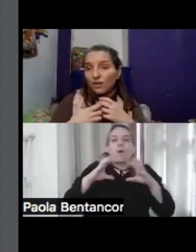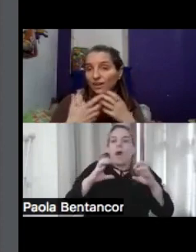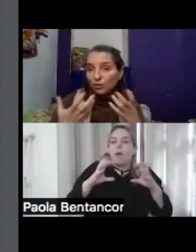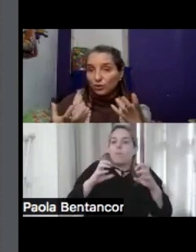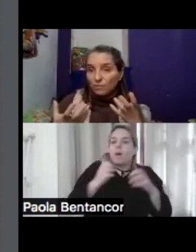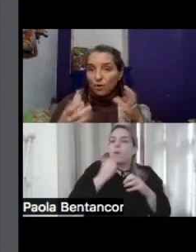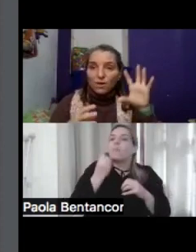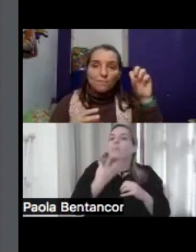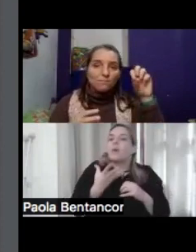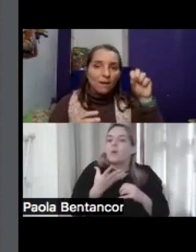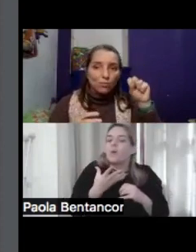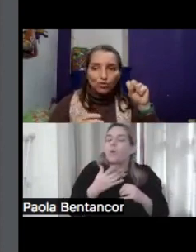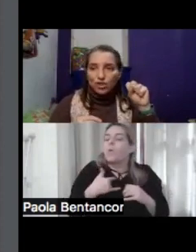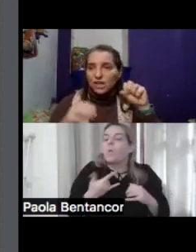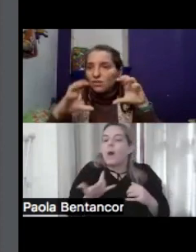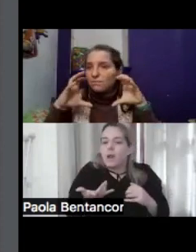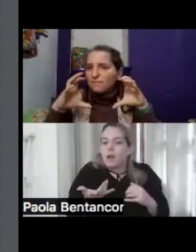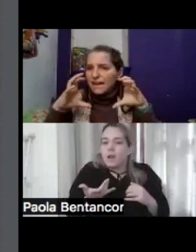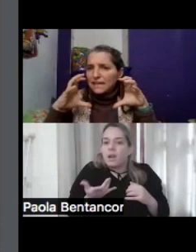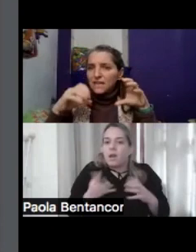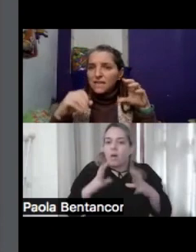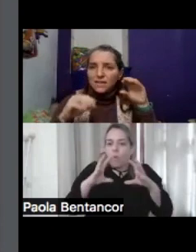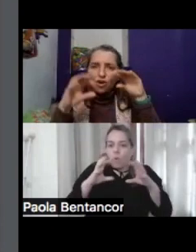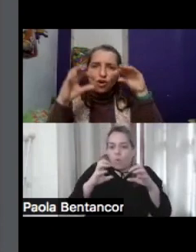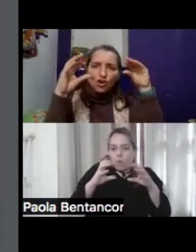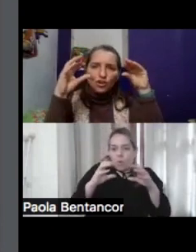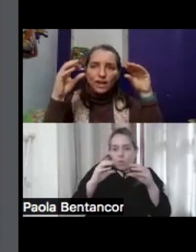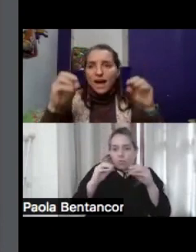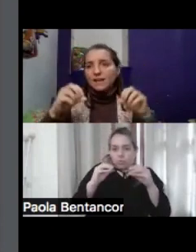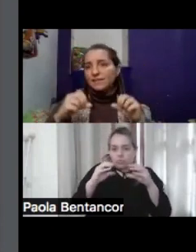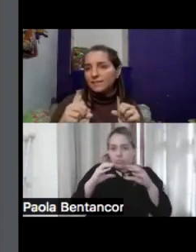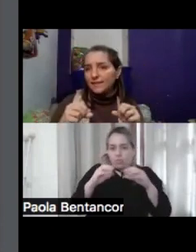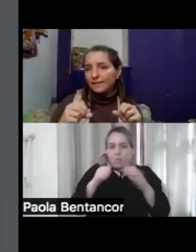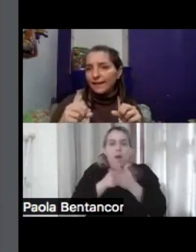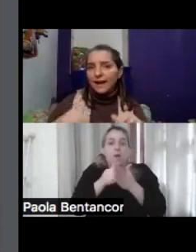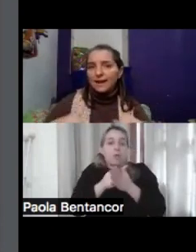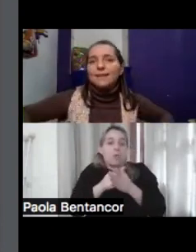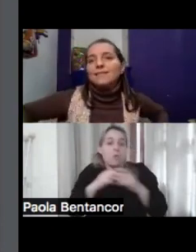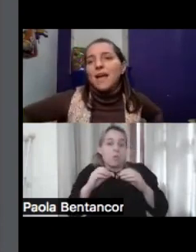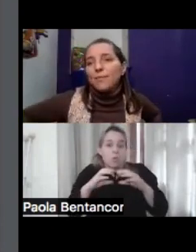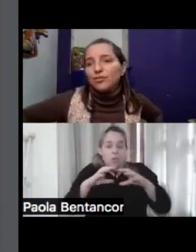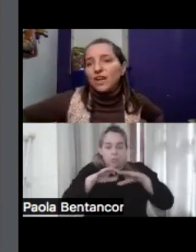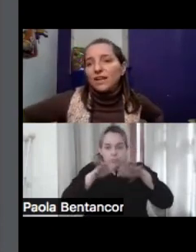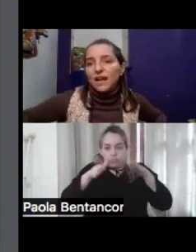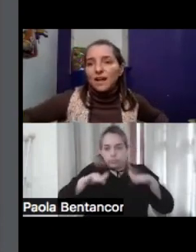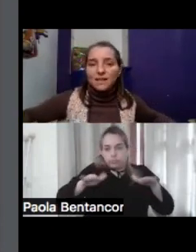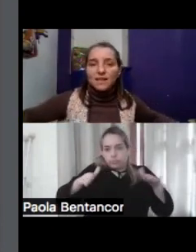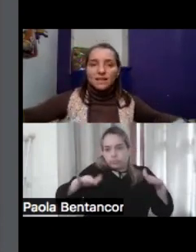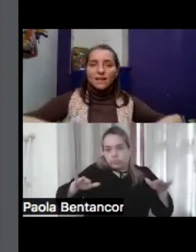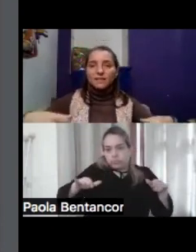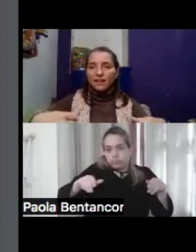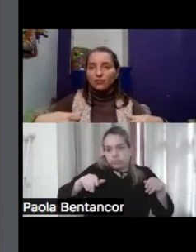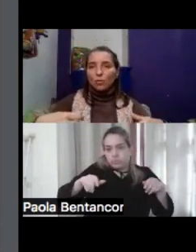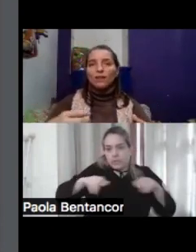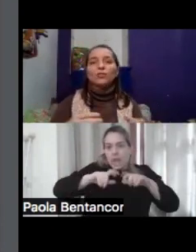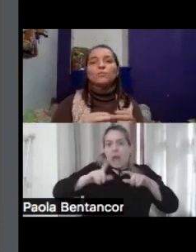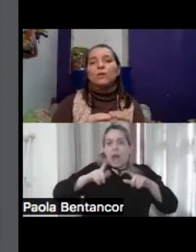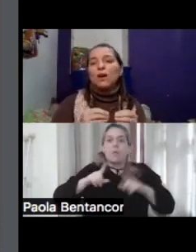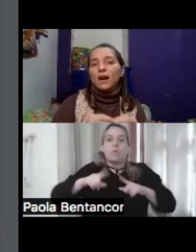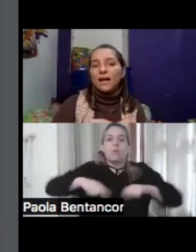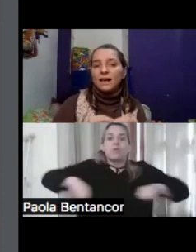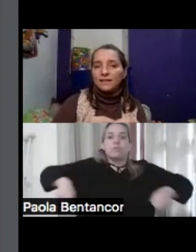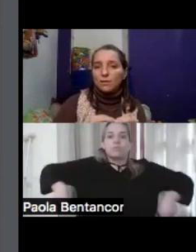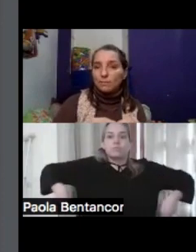el mercado hay almohadones de todo tipo, más mullidos, más rígidos, con realce, sin realce, que se abrochan atrás, que